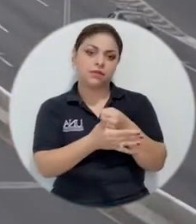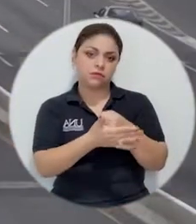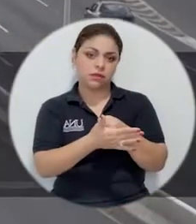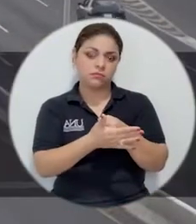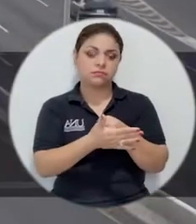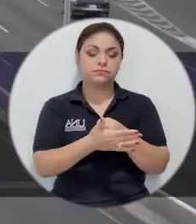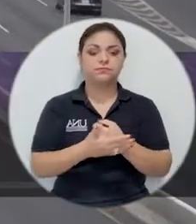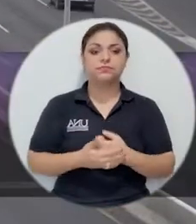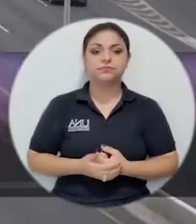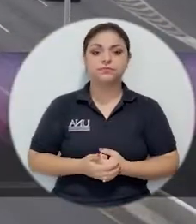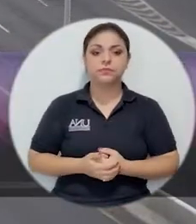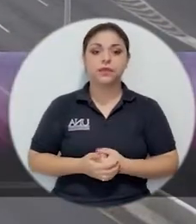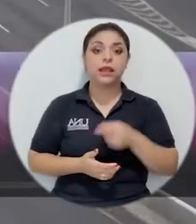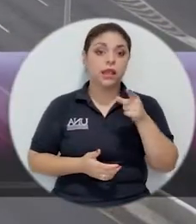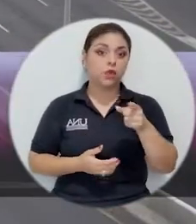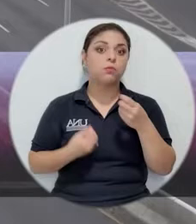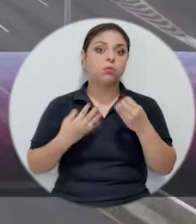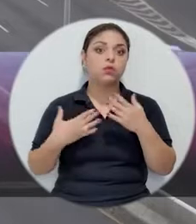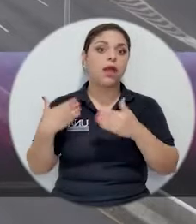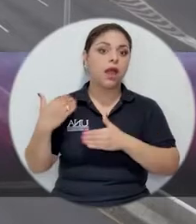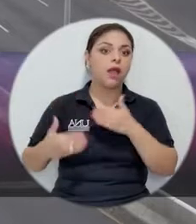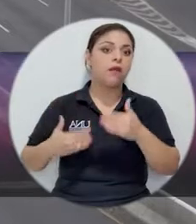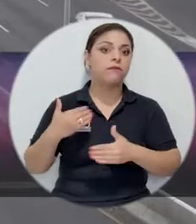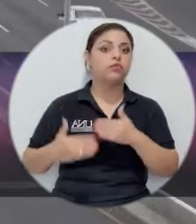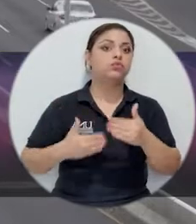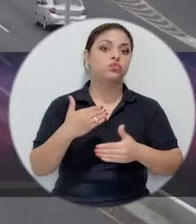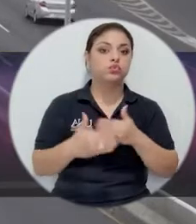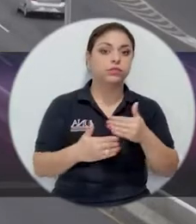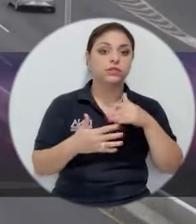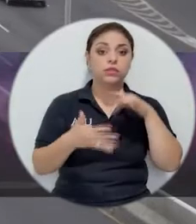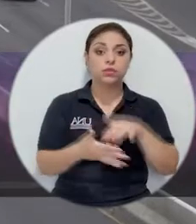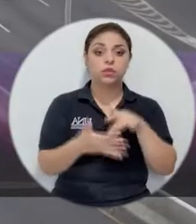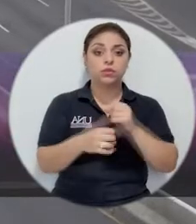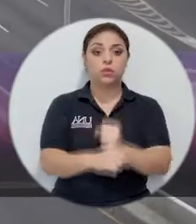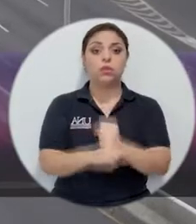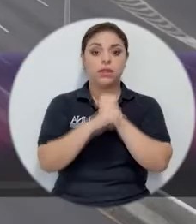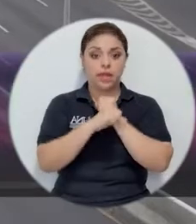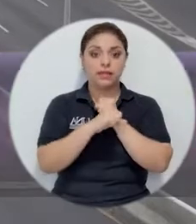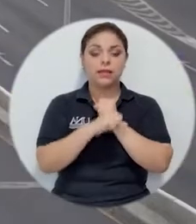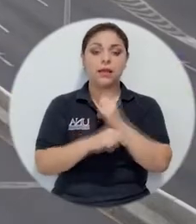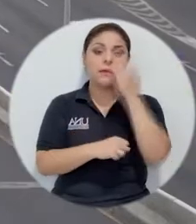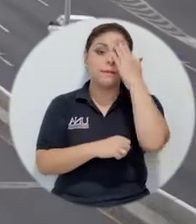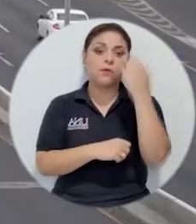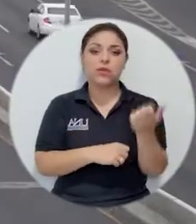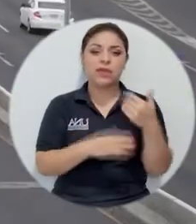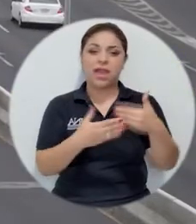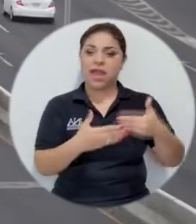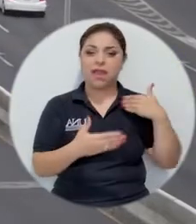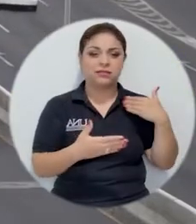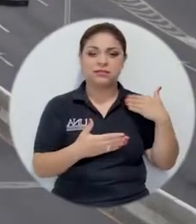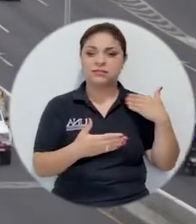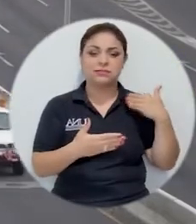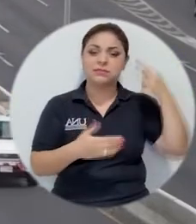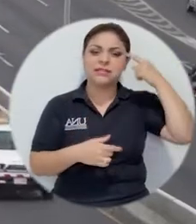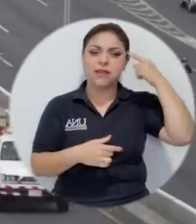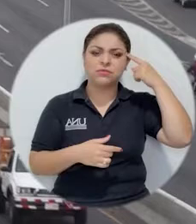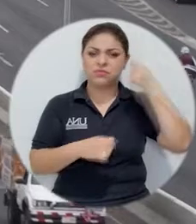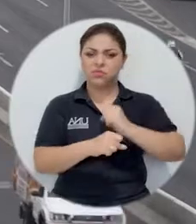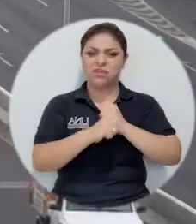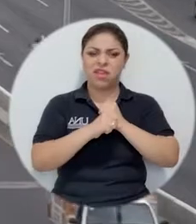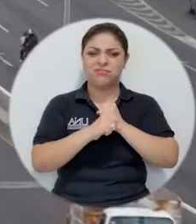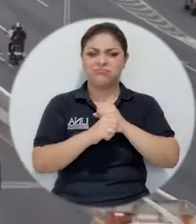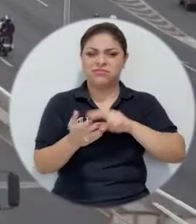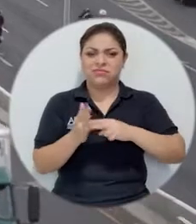En este aspecto ha habido mucha evolución en el campo de estudio de la seguridad internacional, porque antes se pensaba que cuando se hablaba de